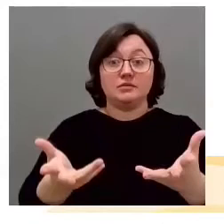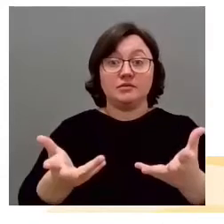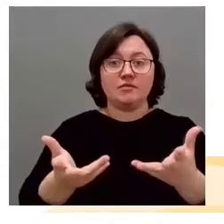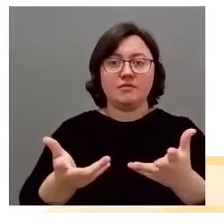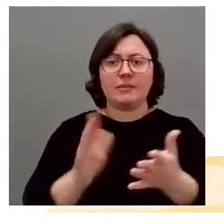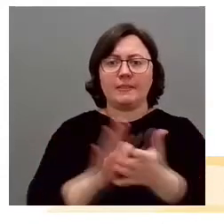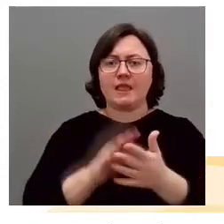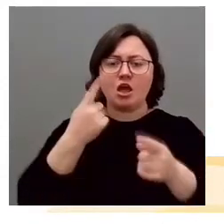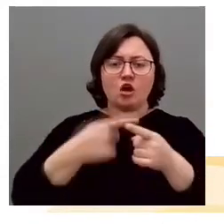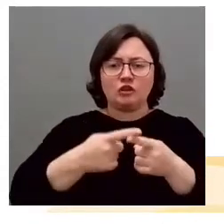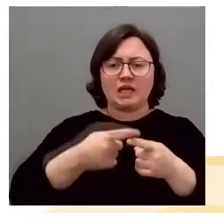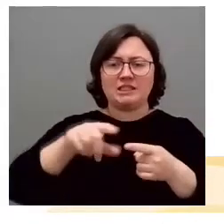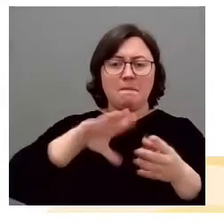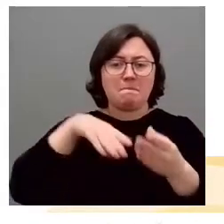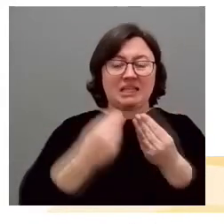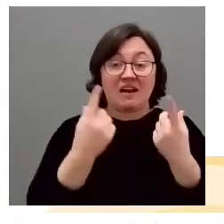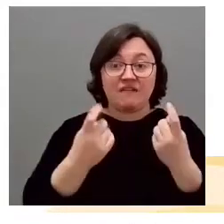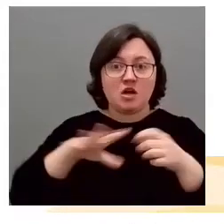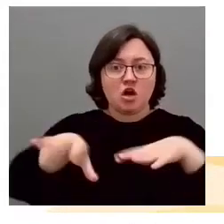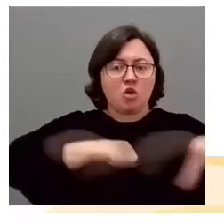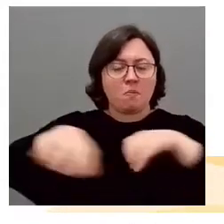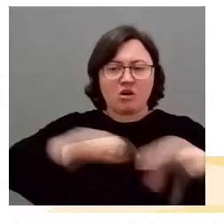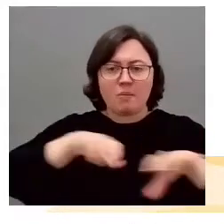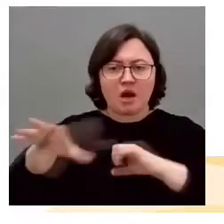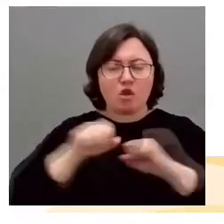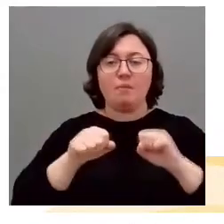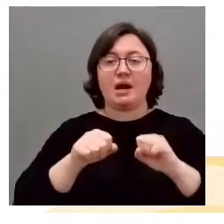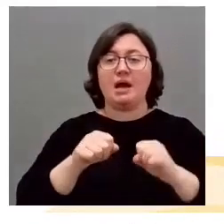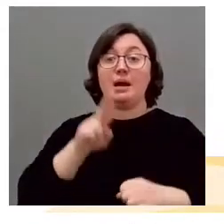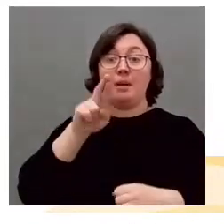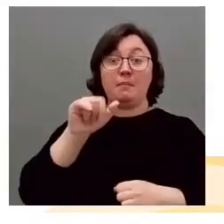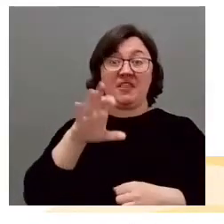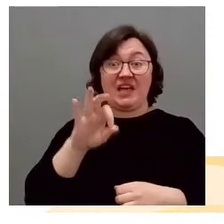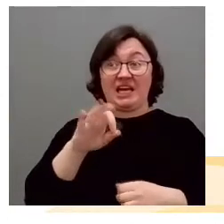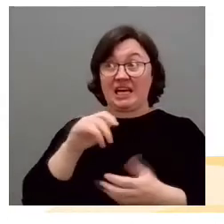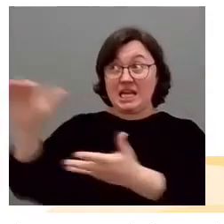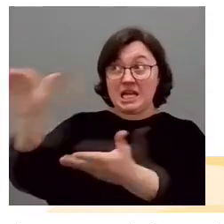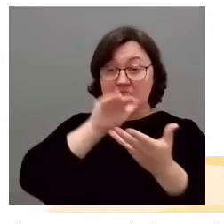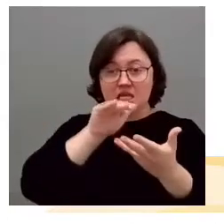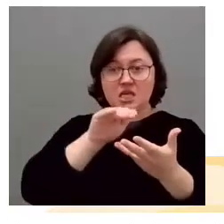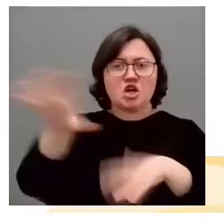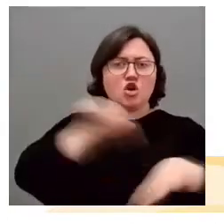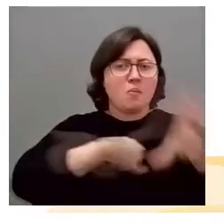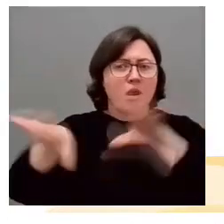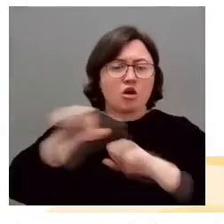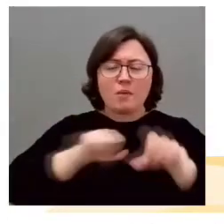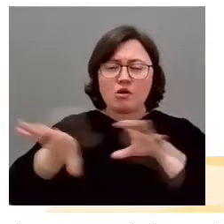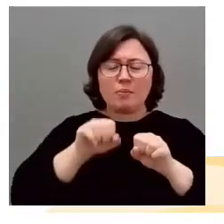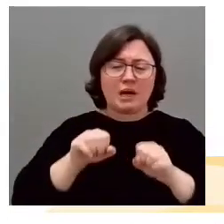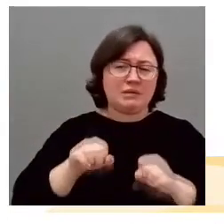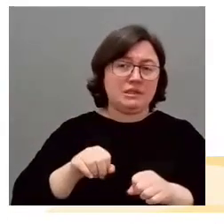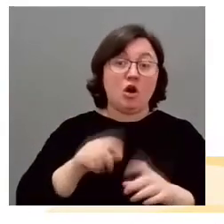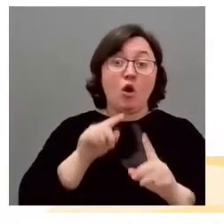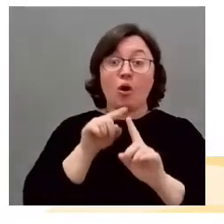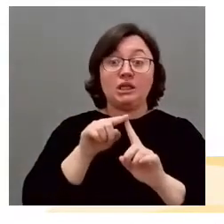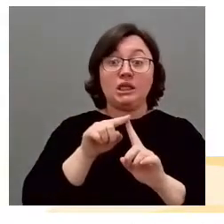compraron todo el material necesario, las PCRs que todavía ni existían, pero todo para cuidar a todas las personas